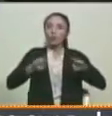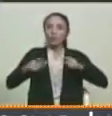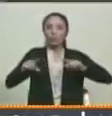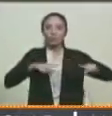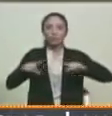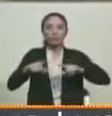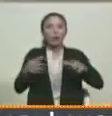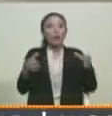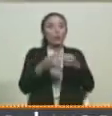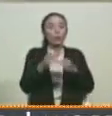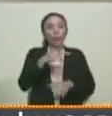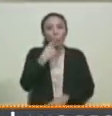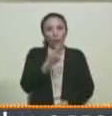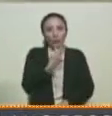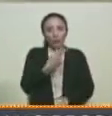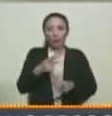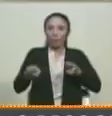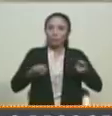polo patriótico.